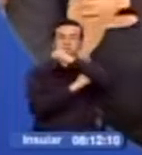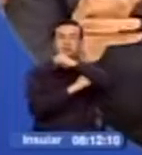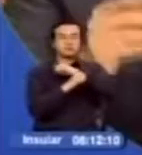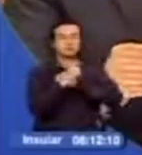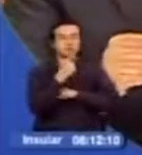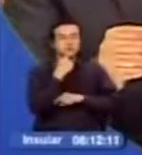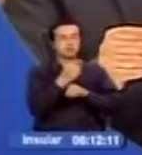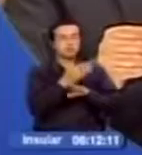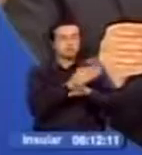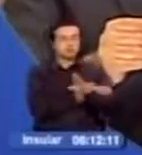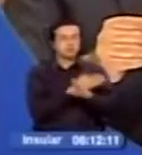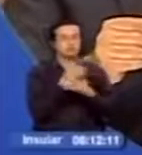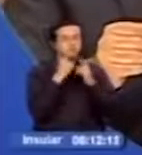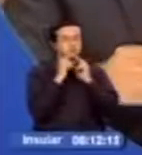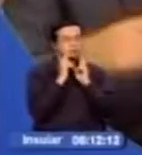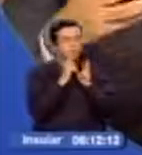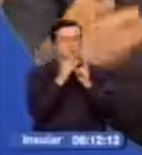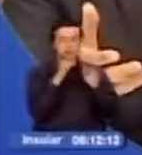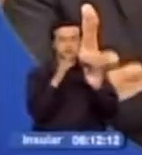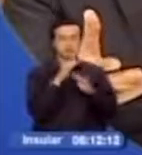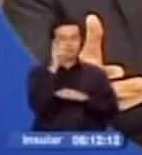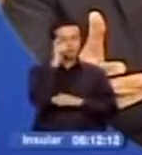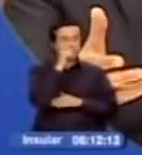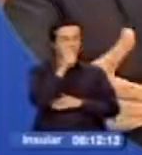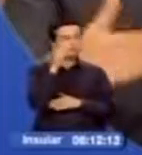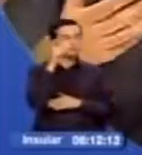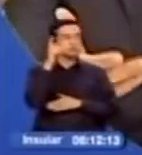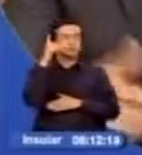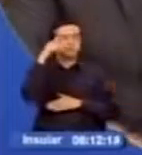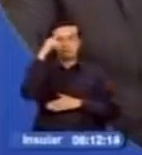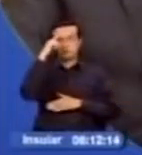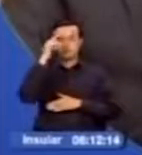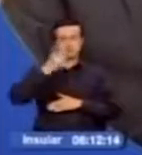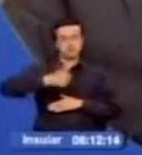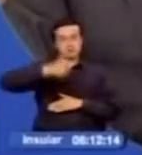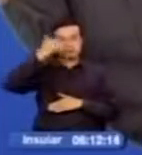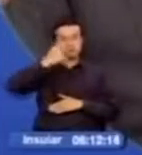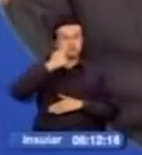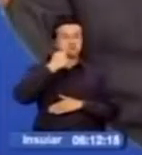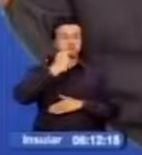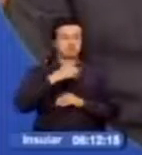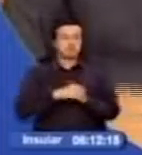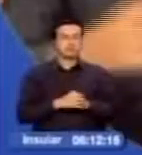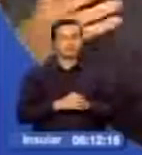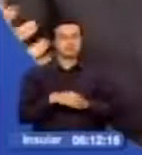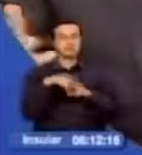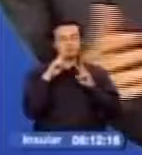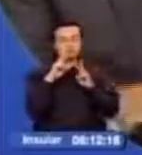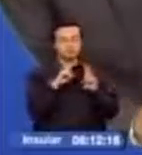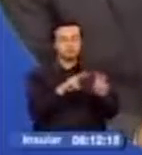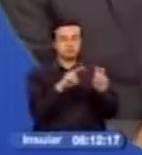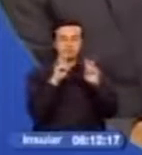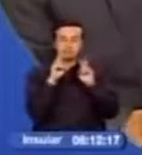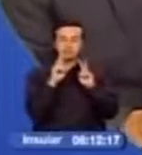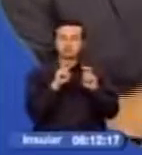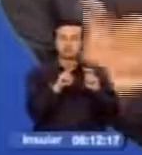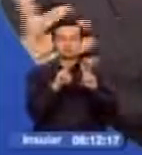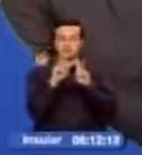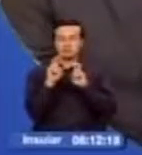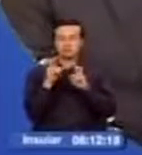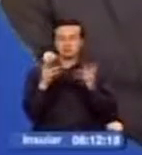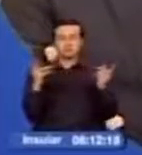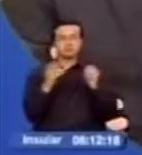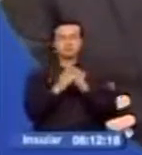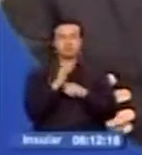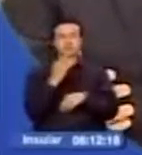ya algo anticipaba en su primera respuesta. El fiscal general de la Nación ha dicho que se va a investigar de qué forma